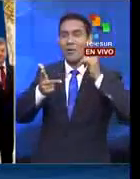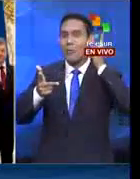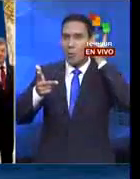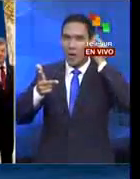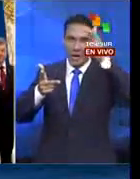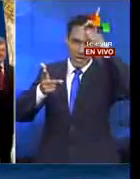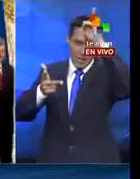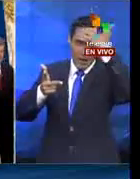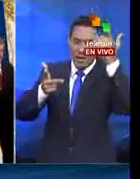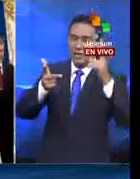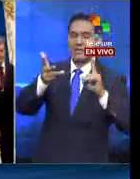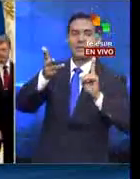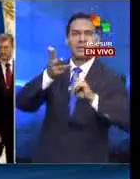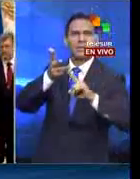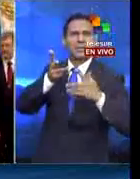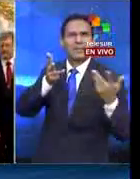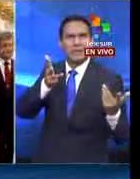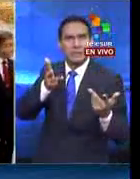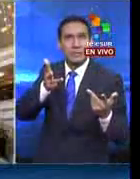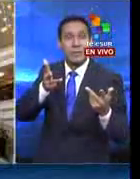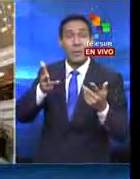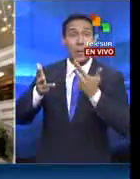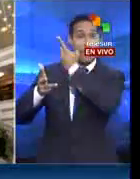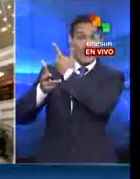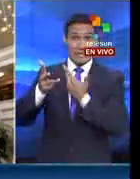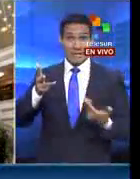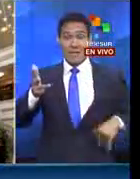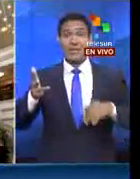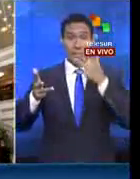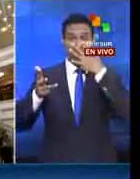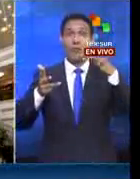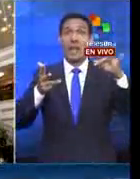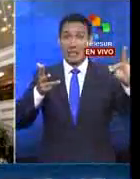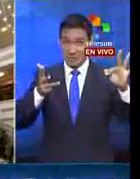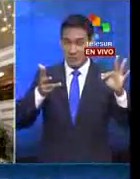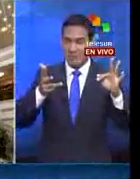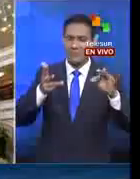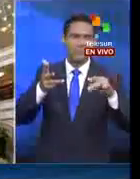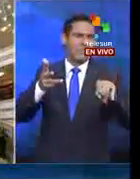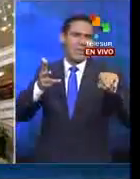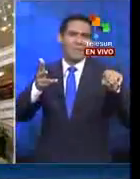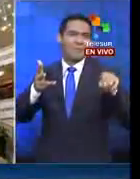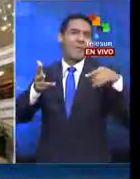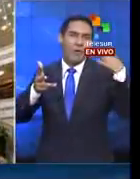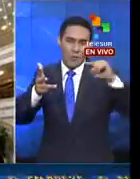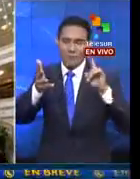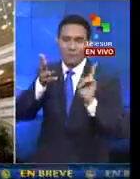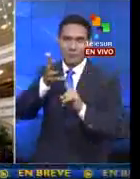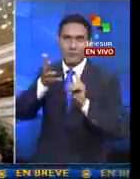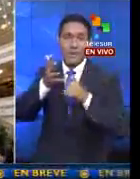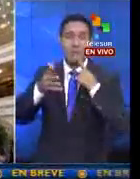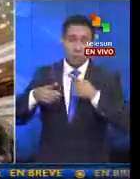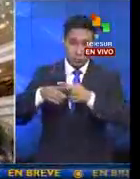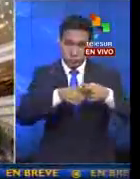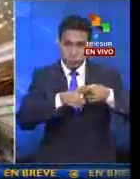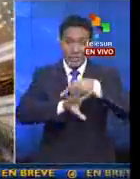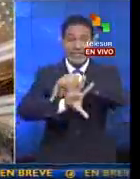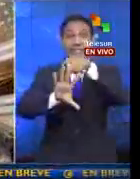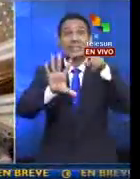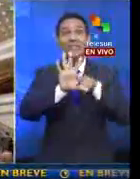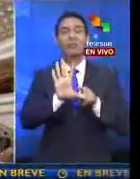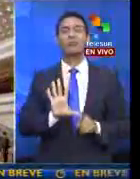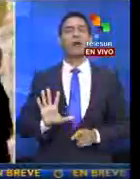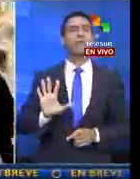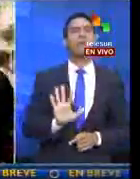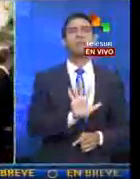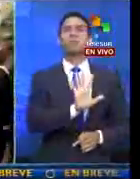canciller alemana, Angela Merkel, al mandatario francés, François Hollande, así como al mandatario bielorruso Alexander